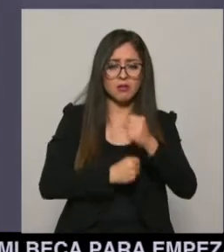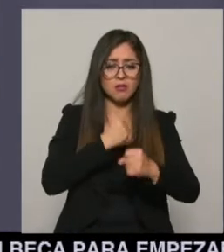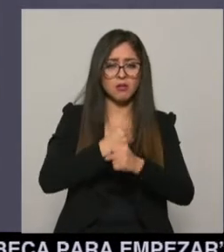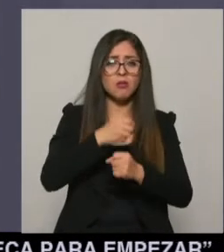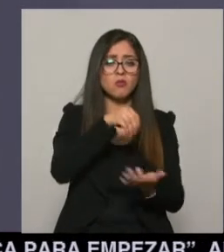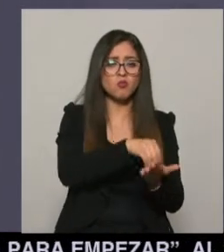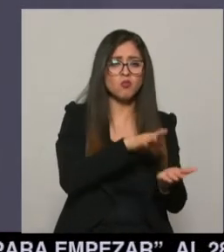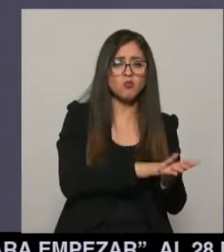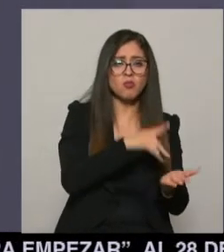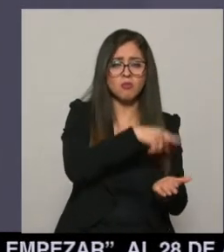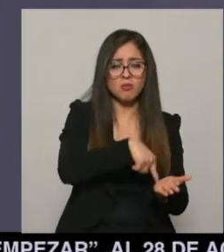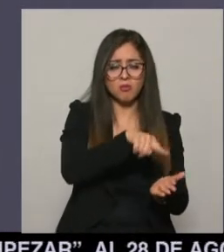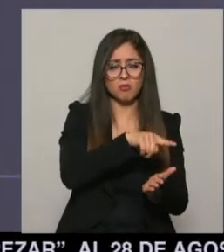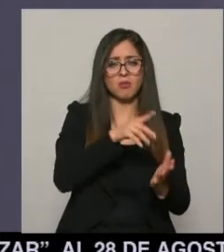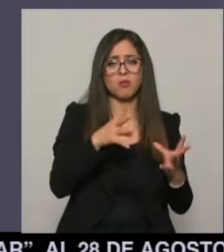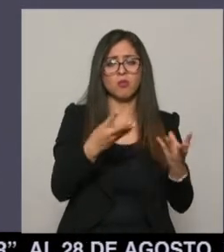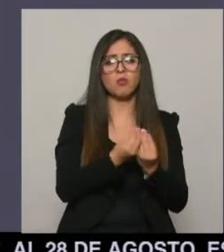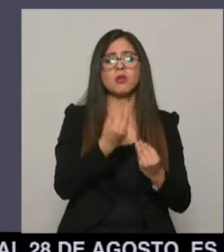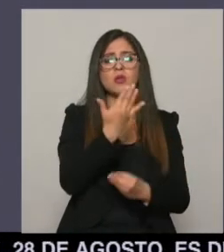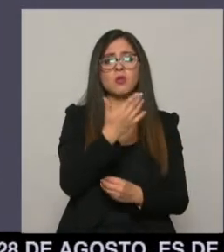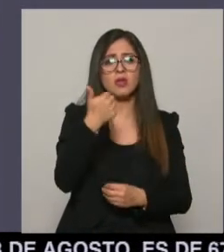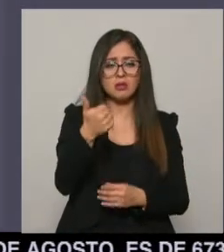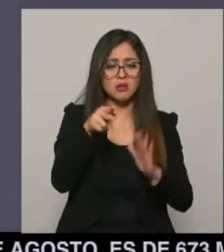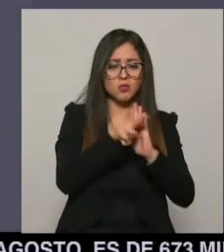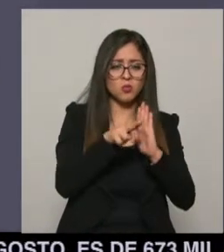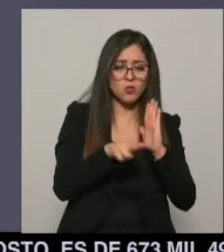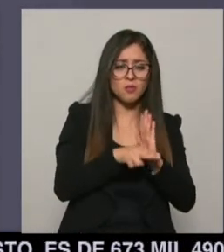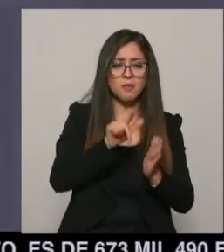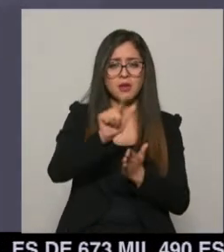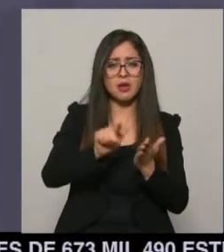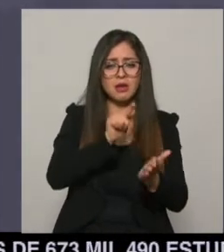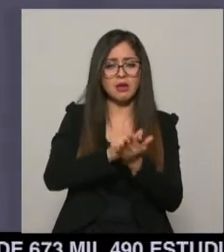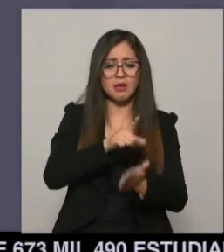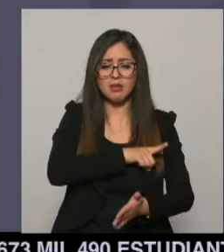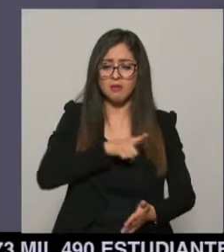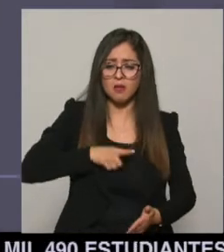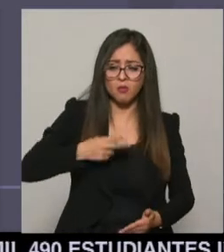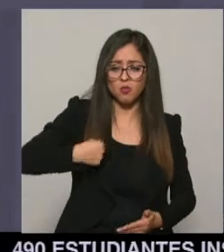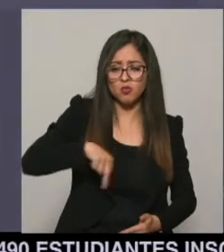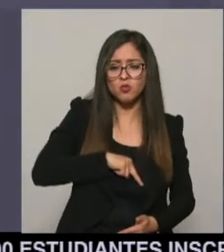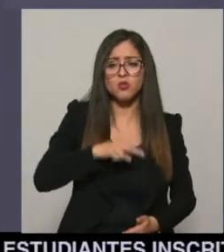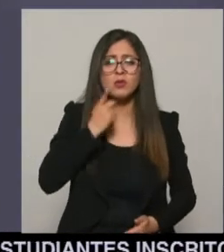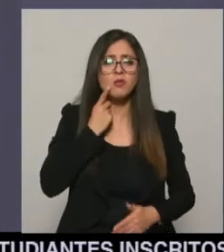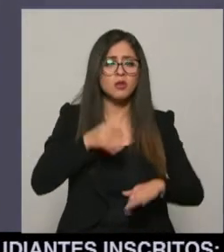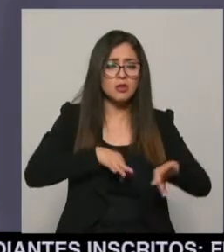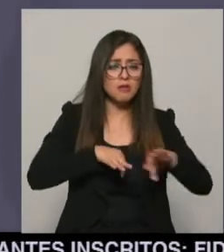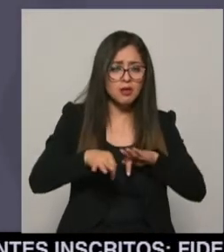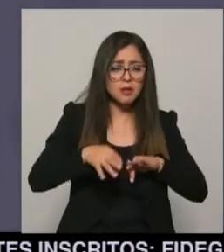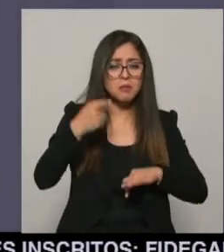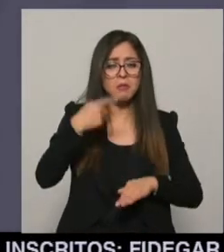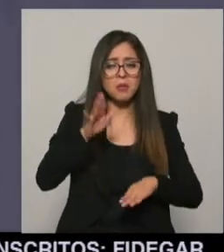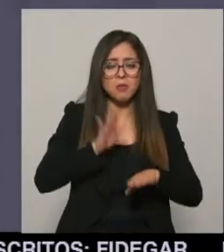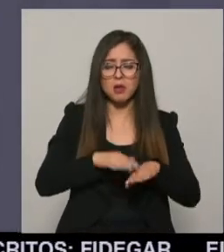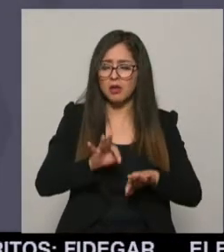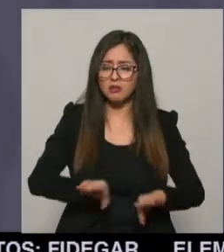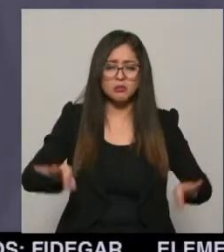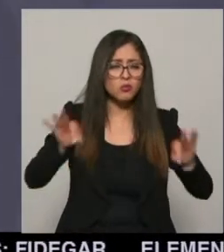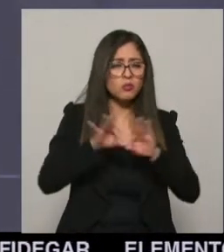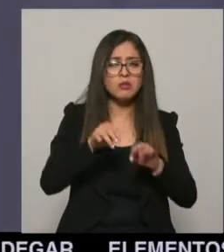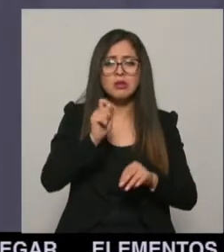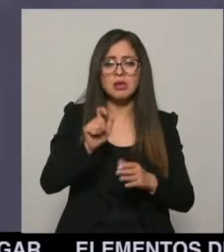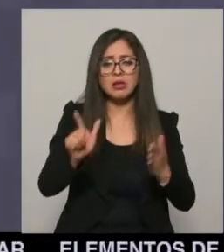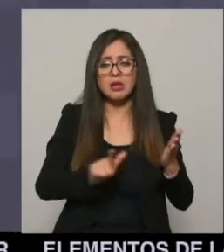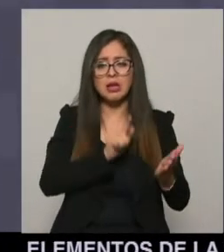la Constitución de estas 56 normas y leyes que tenemos que ajustar, y evidentemente unas son muy importantes, como el tema de la